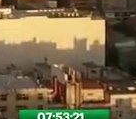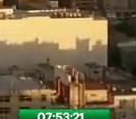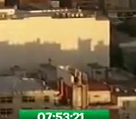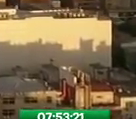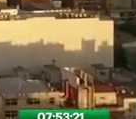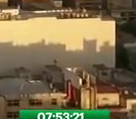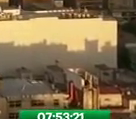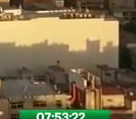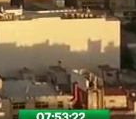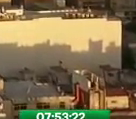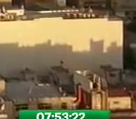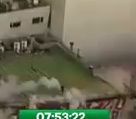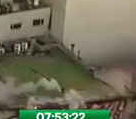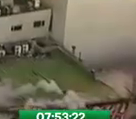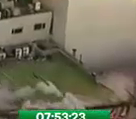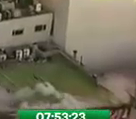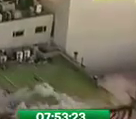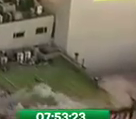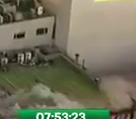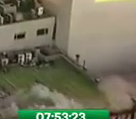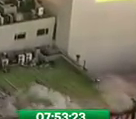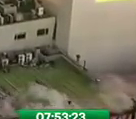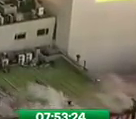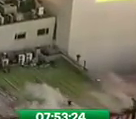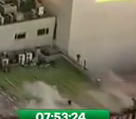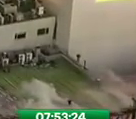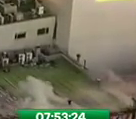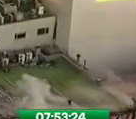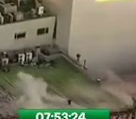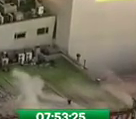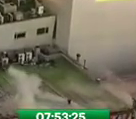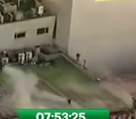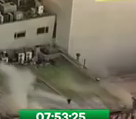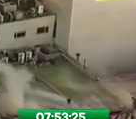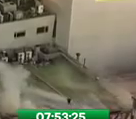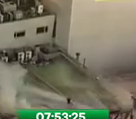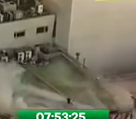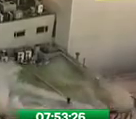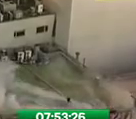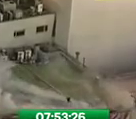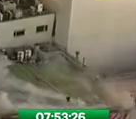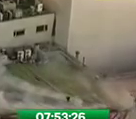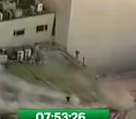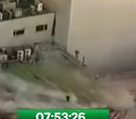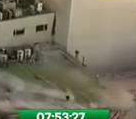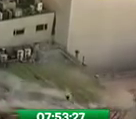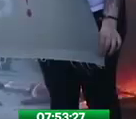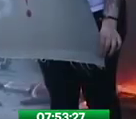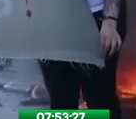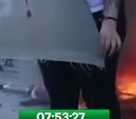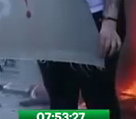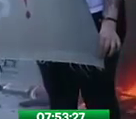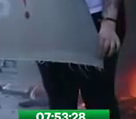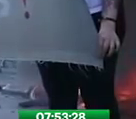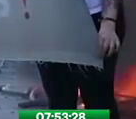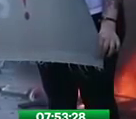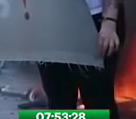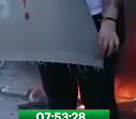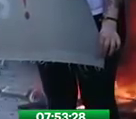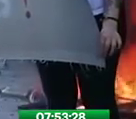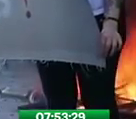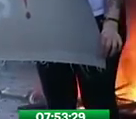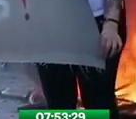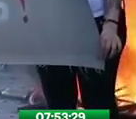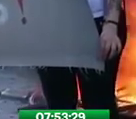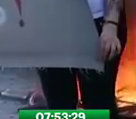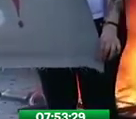Un centro comercial de Santiago sufrió un gran incendio durante las protestas que nuevamente se recrudecen. Miles de personas volvieron a salir a